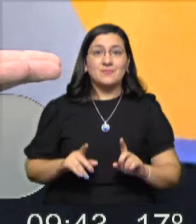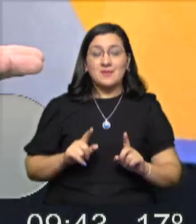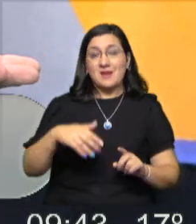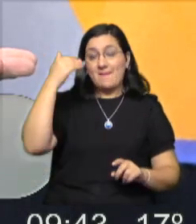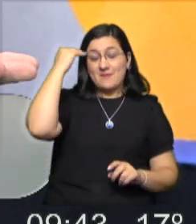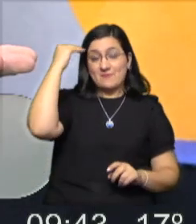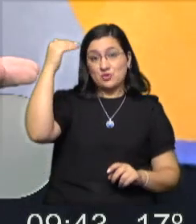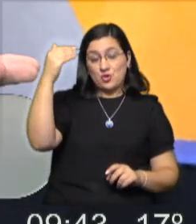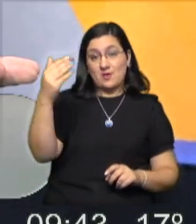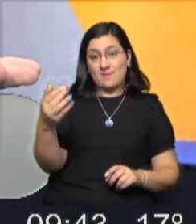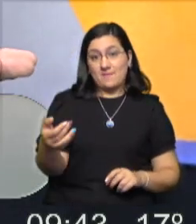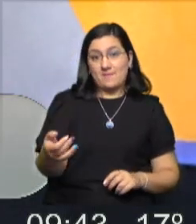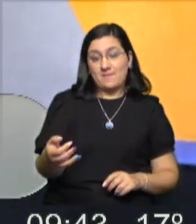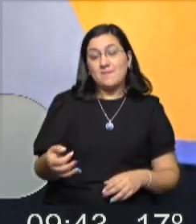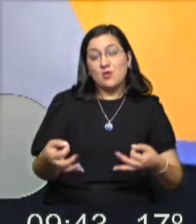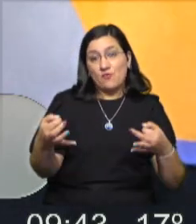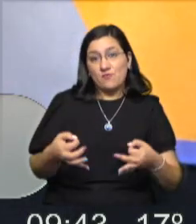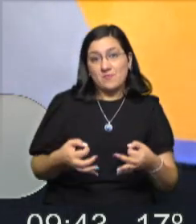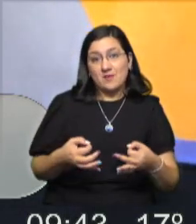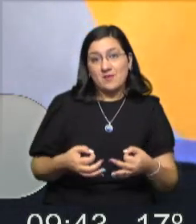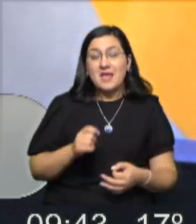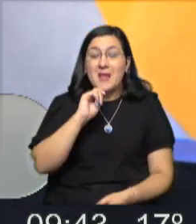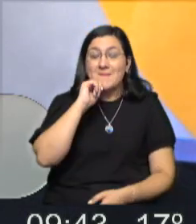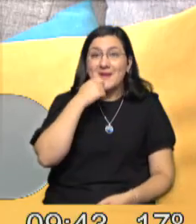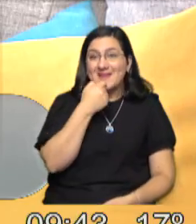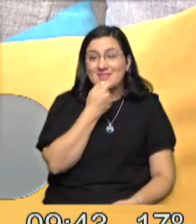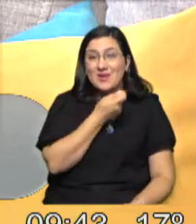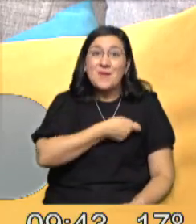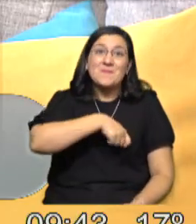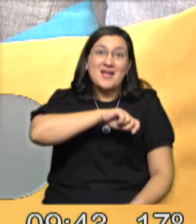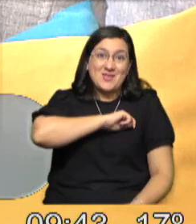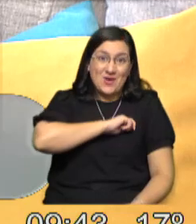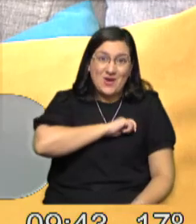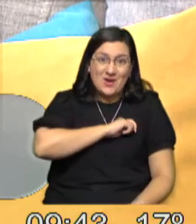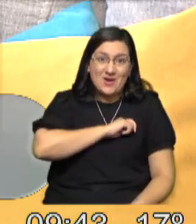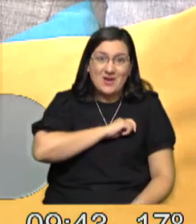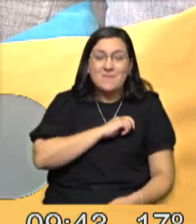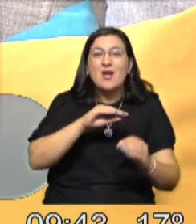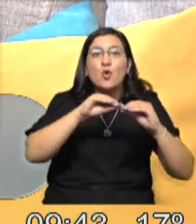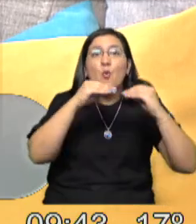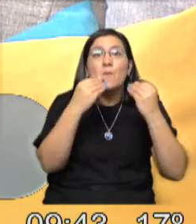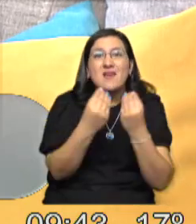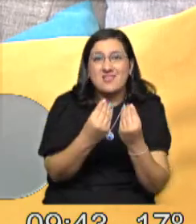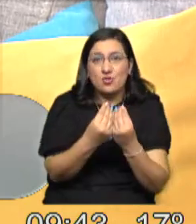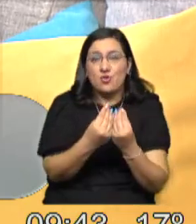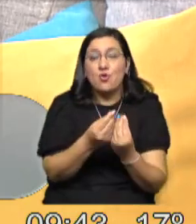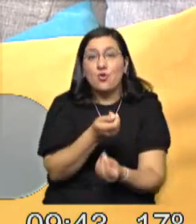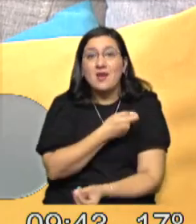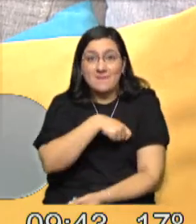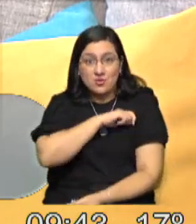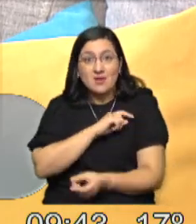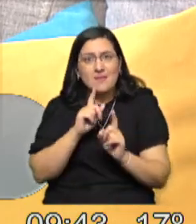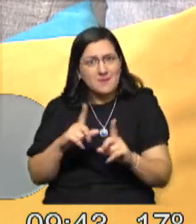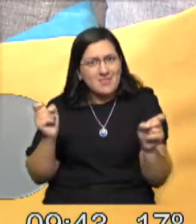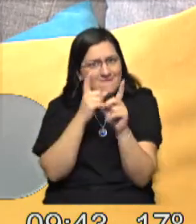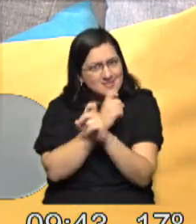profesora me lo va a confirmar, es mucho más rico. Es mucho más rico. El idioma español que el inglés. Sí, sí, es mucho más rico. Y es mucho más difícil.